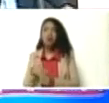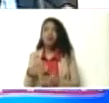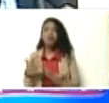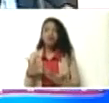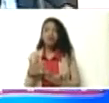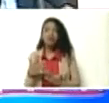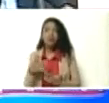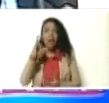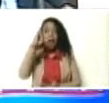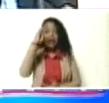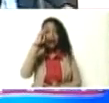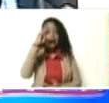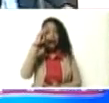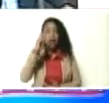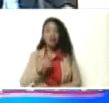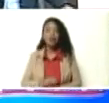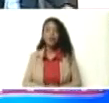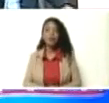Instagram.